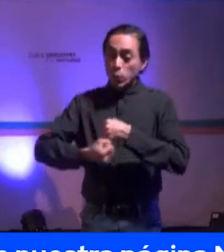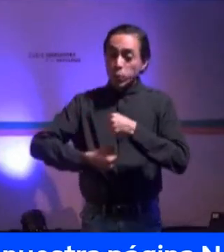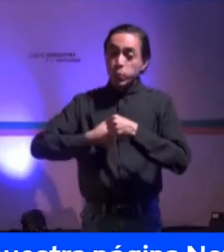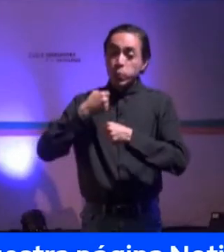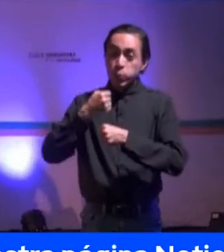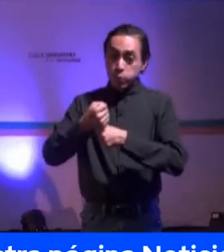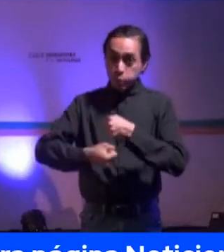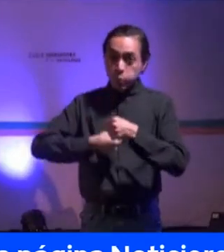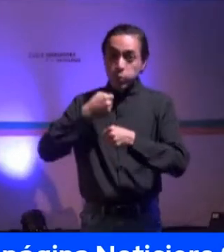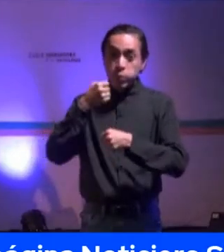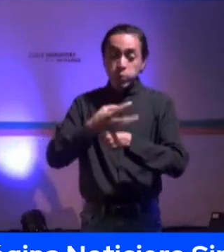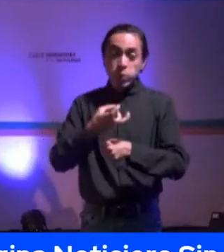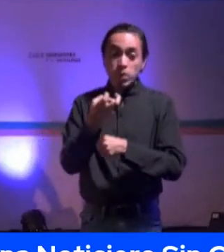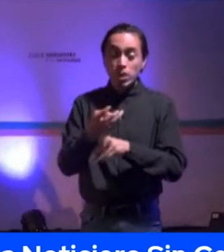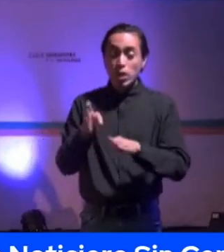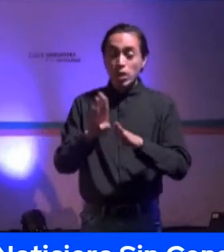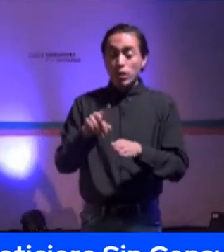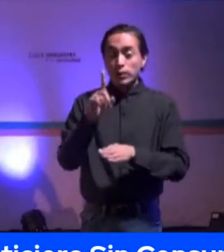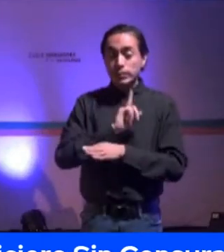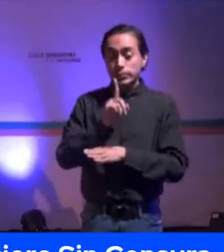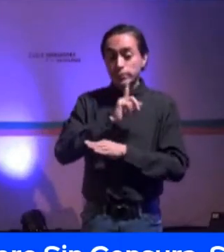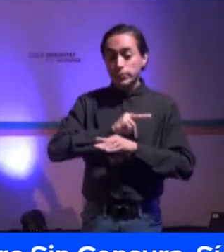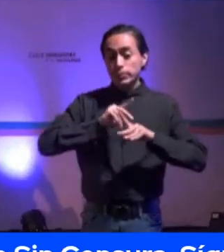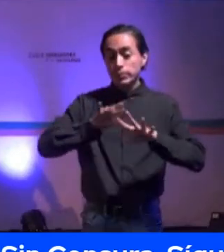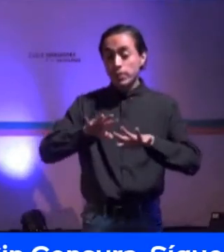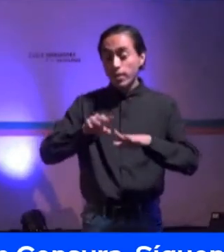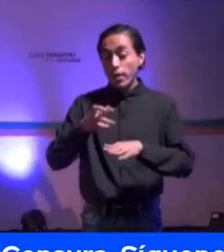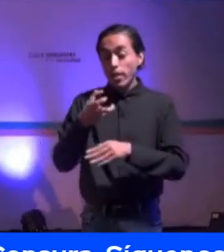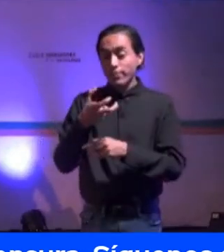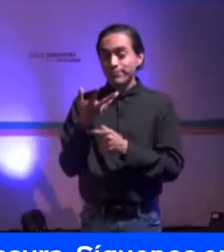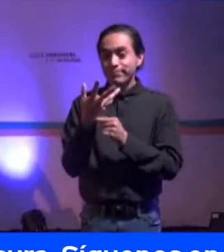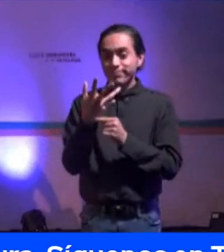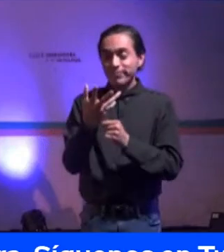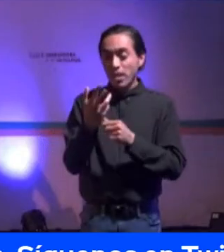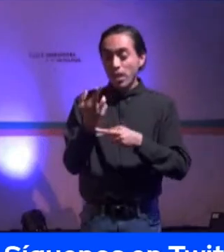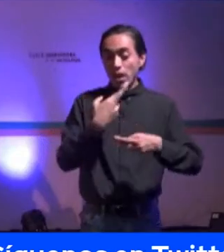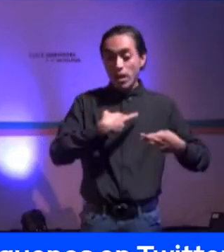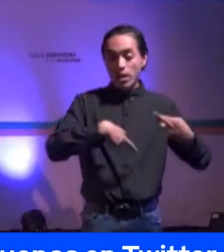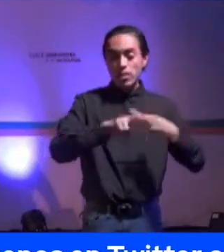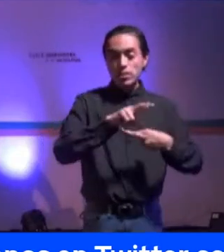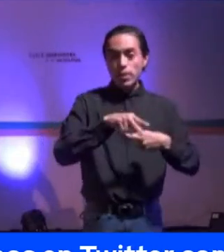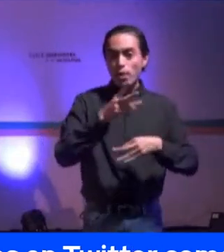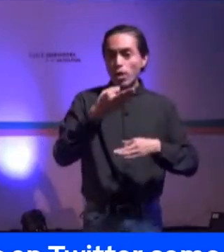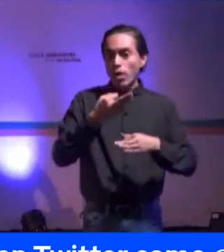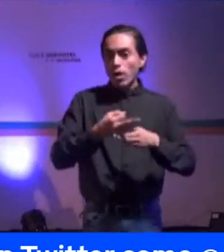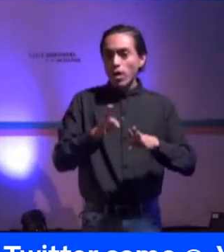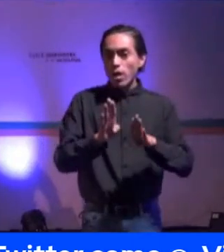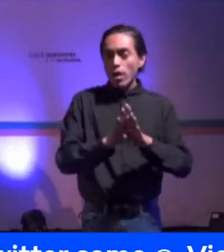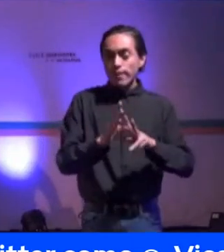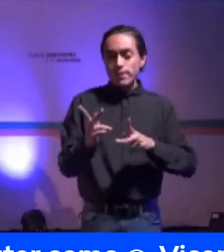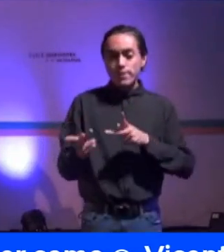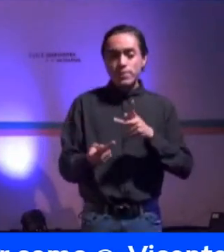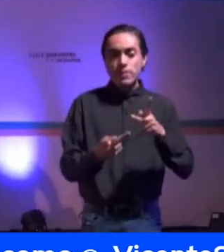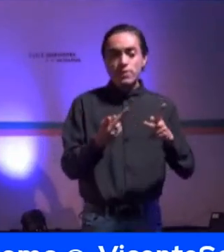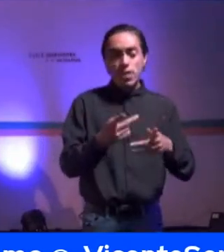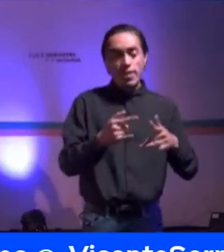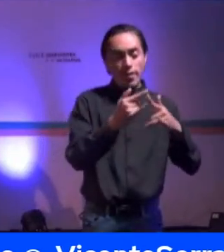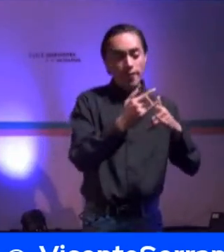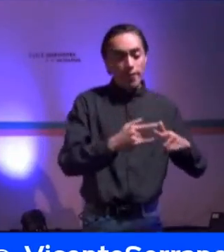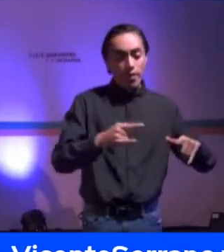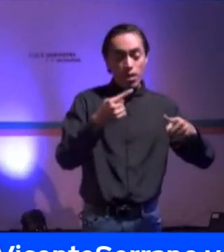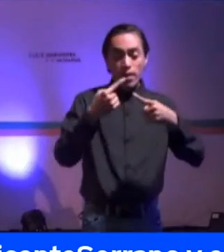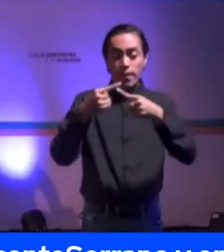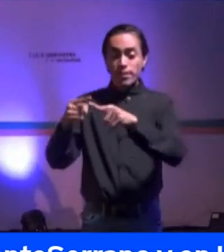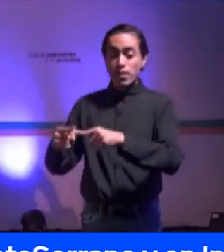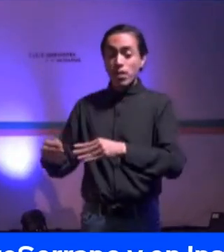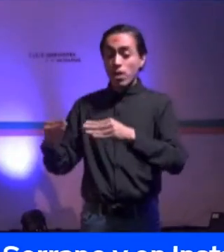los enemigos de la información y que hoy desean regresar. La pregunta está en este foro y en todos los hogares de México,